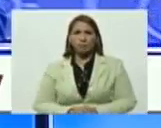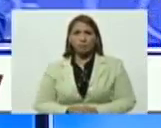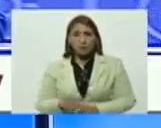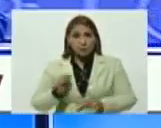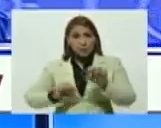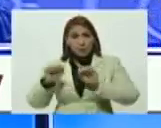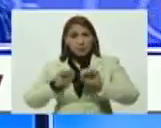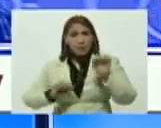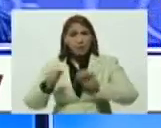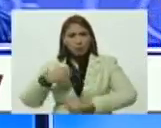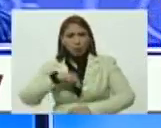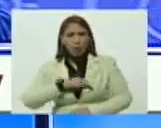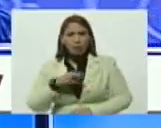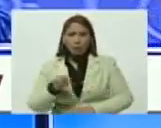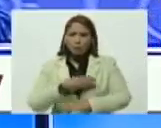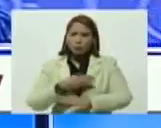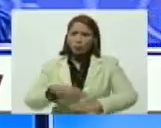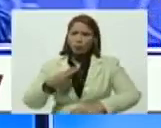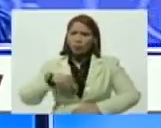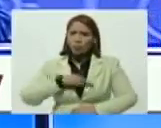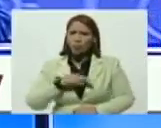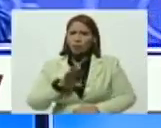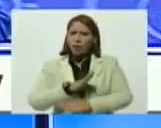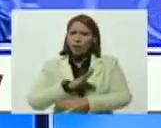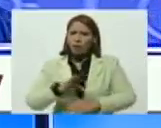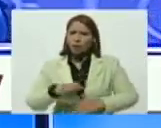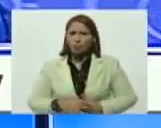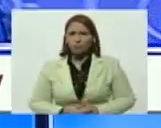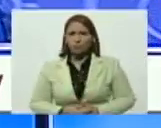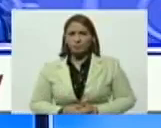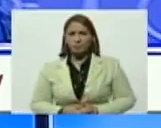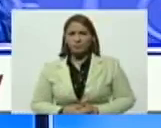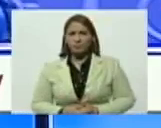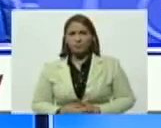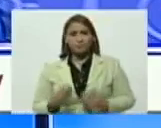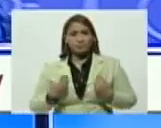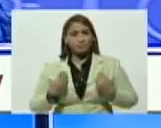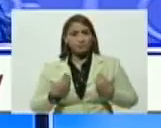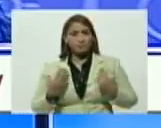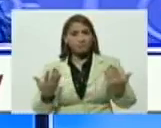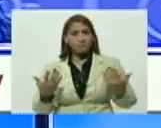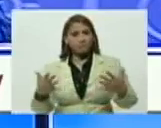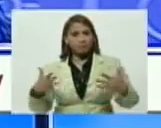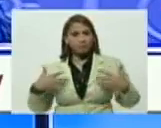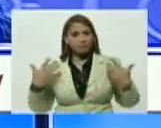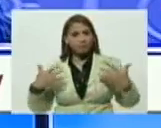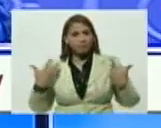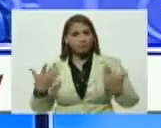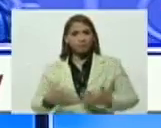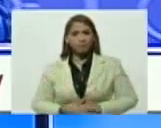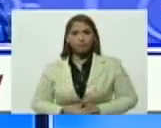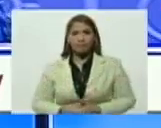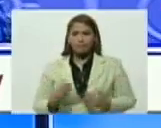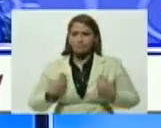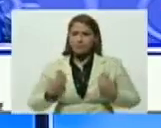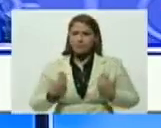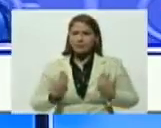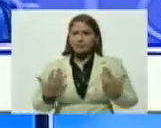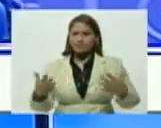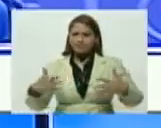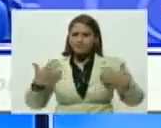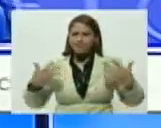defender nuestra música, nuestro canto. Vivir la vida alegre, vivir para la